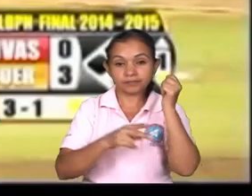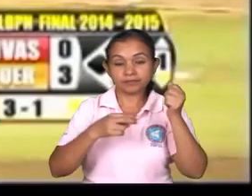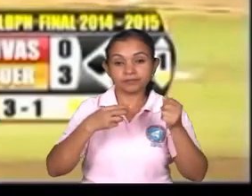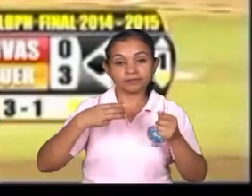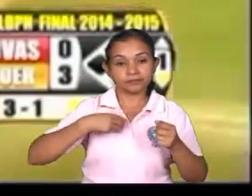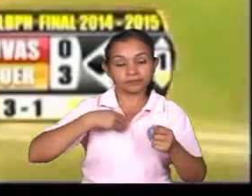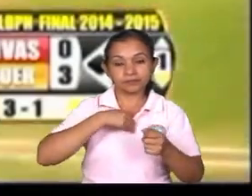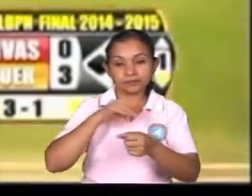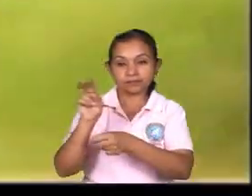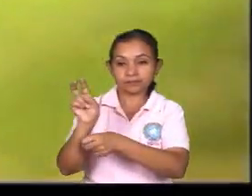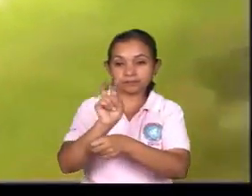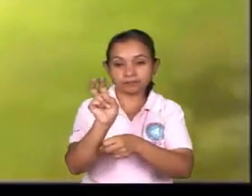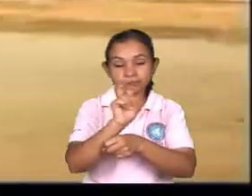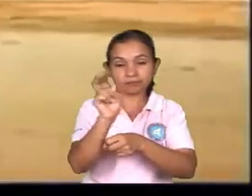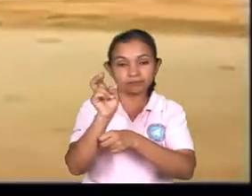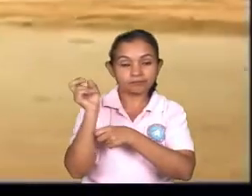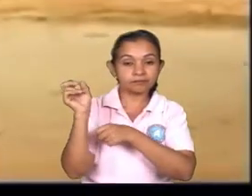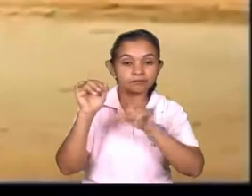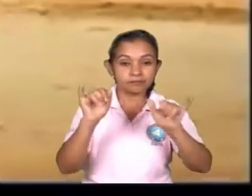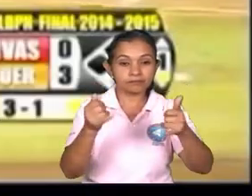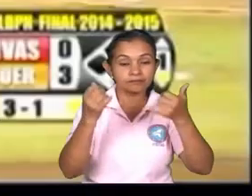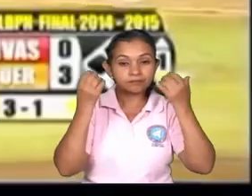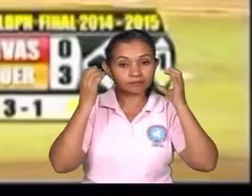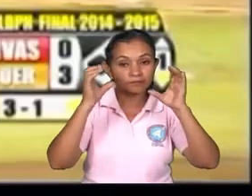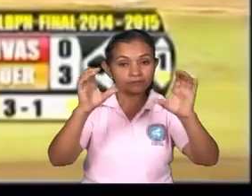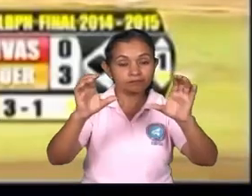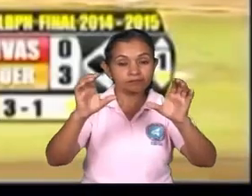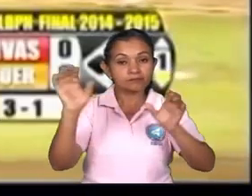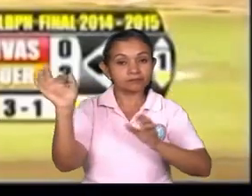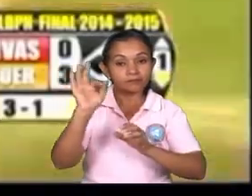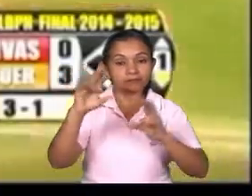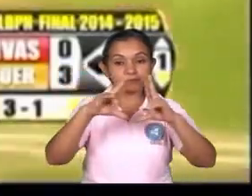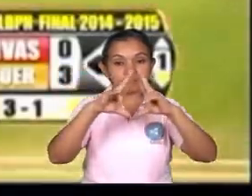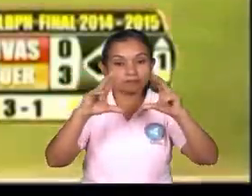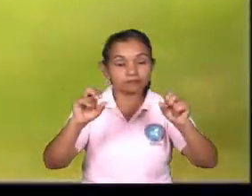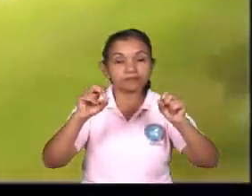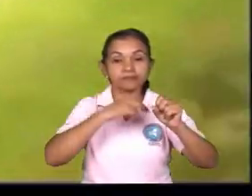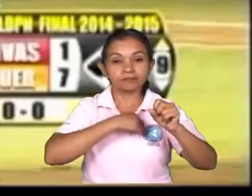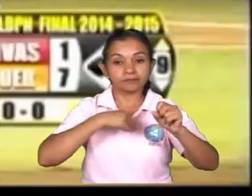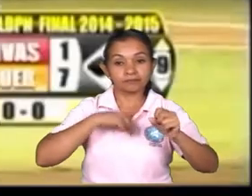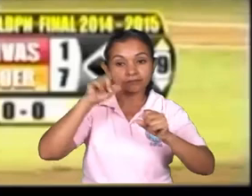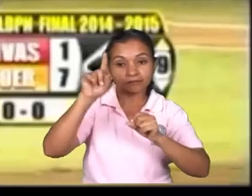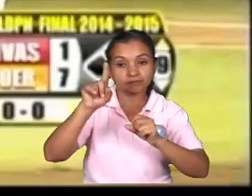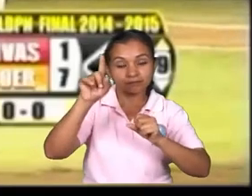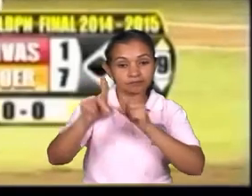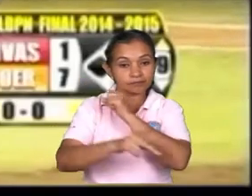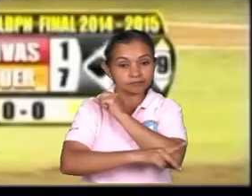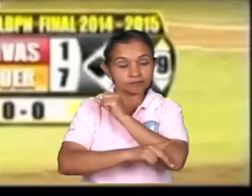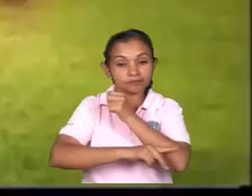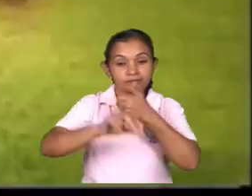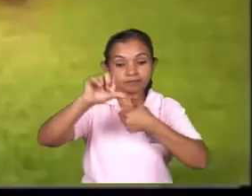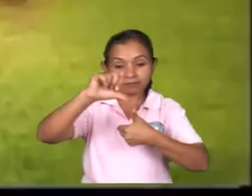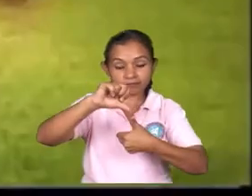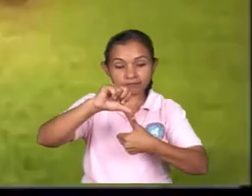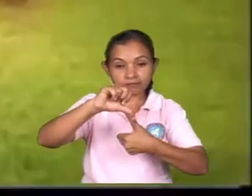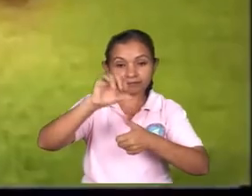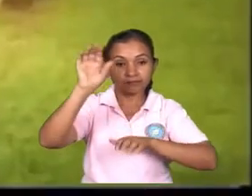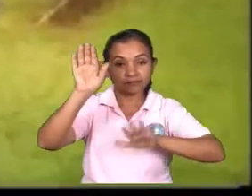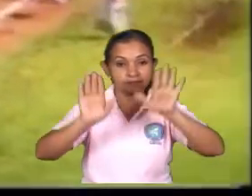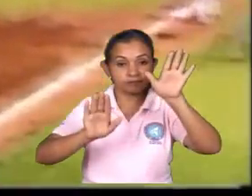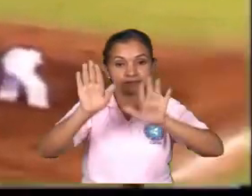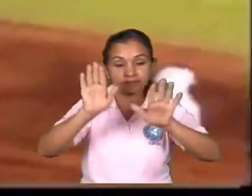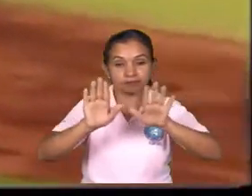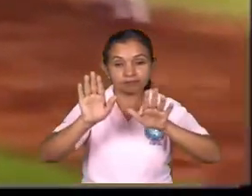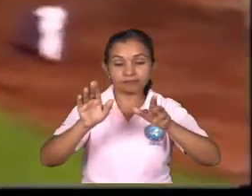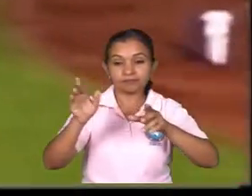observador de la Serie de Campeones de Ligas del Caribe. De esta manera, Nicaragua se convertiría en el primer país de Centroamérica en participar en el